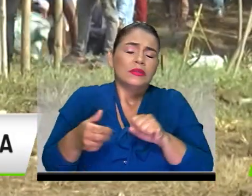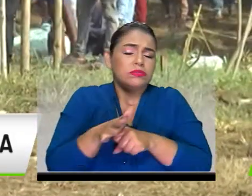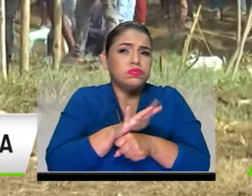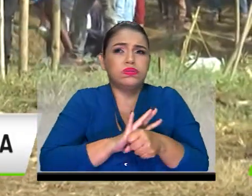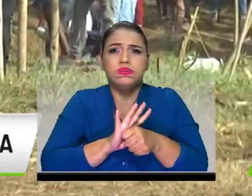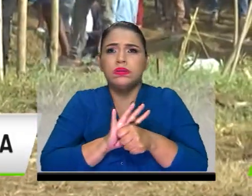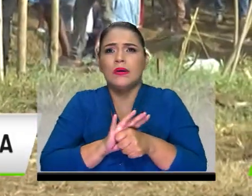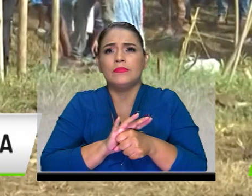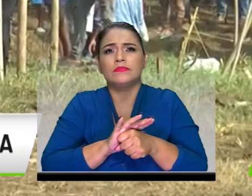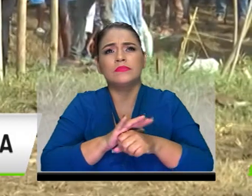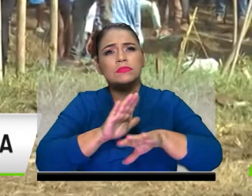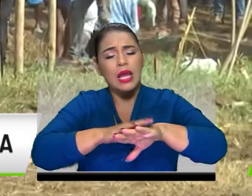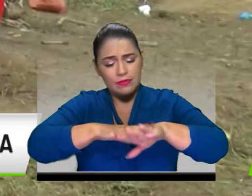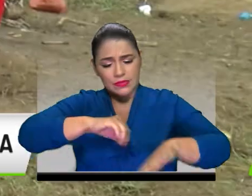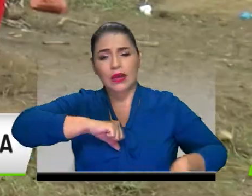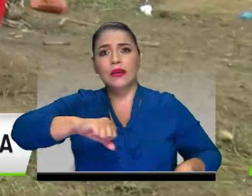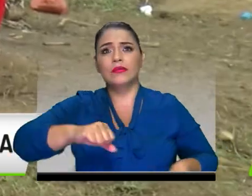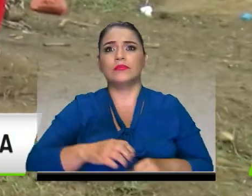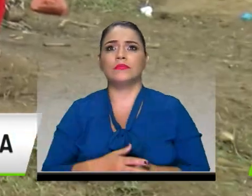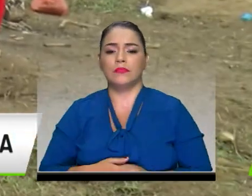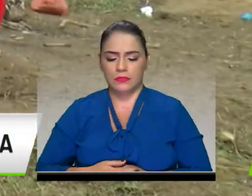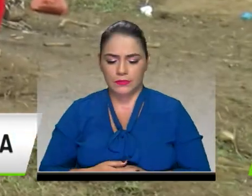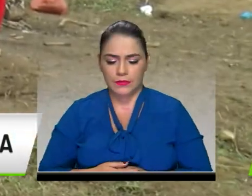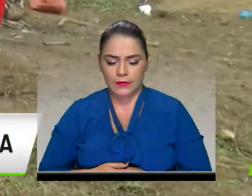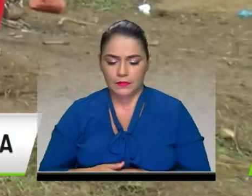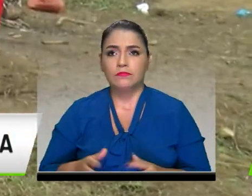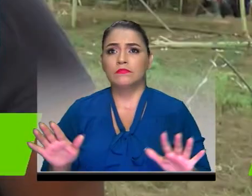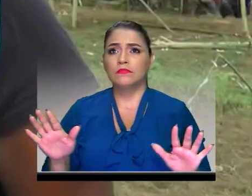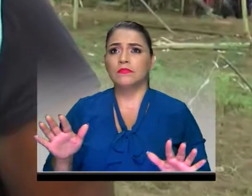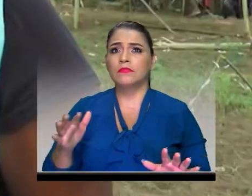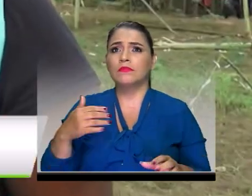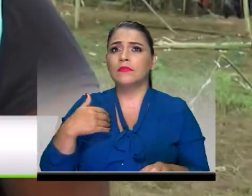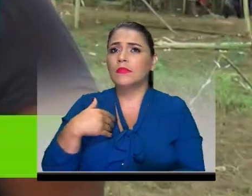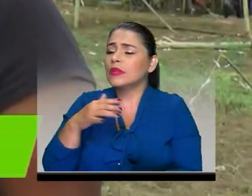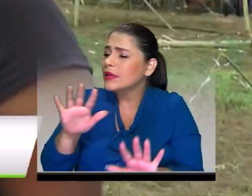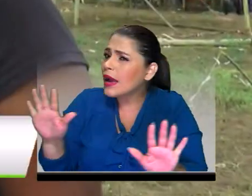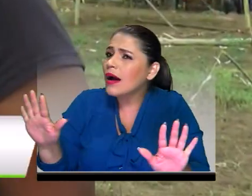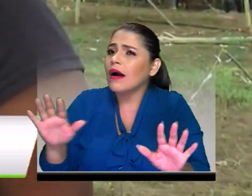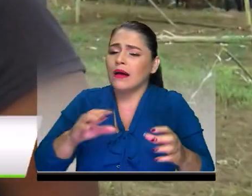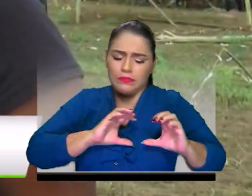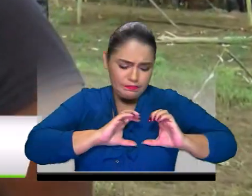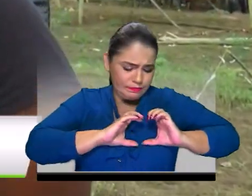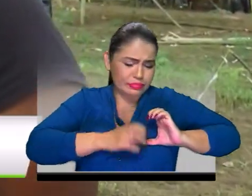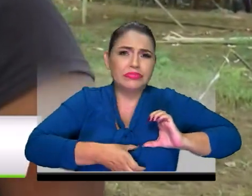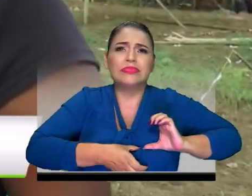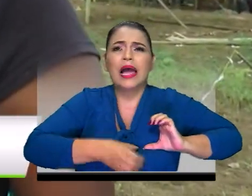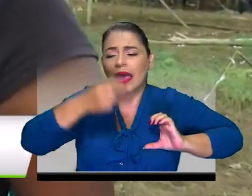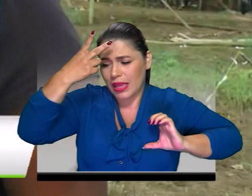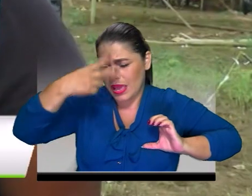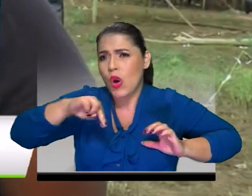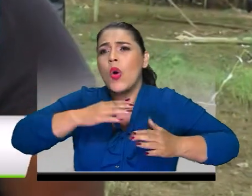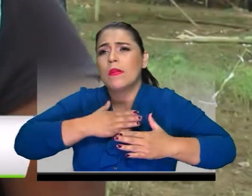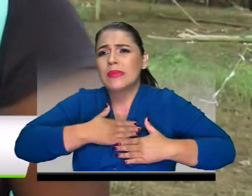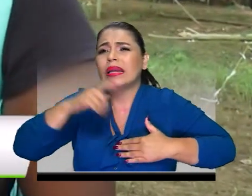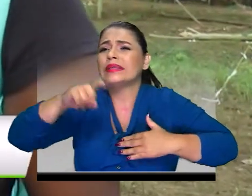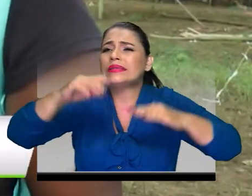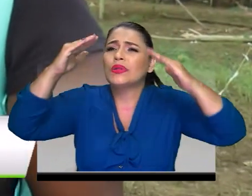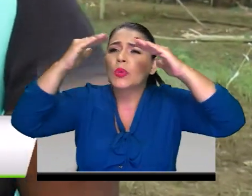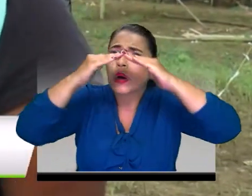situación, exigieron sus derechos. Solo que me tiene con el corazón partido, nada más. Yo tengo hijos, necesitamos una